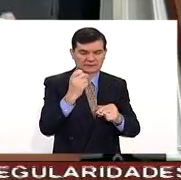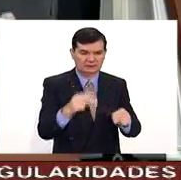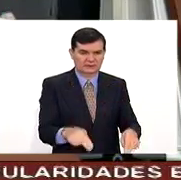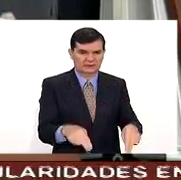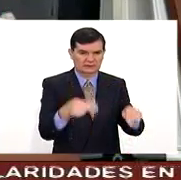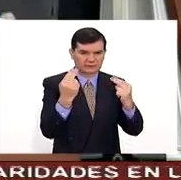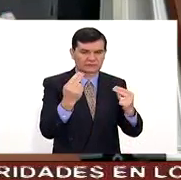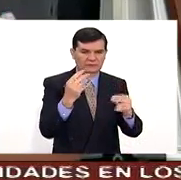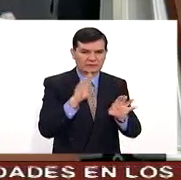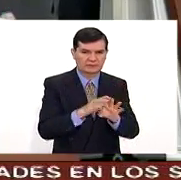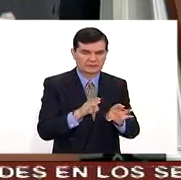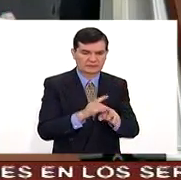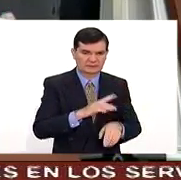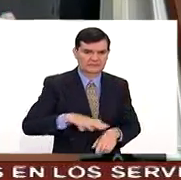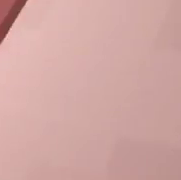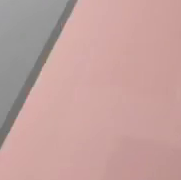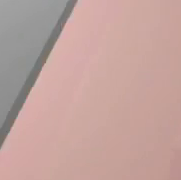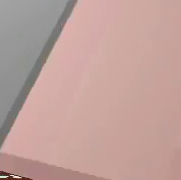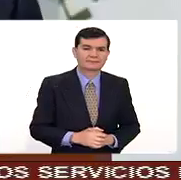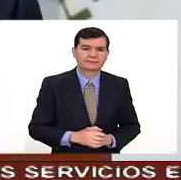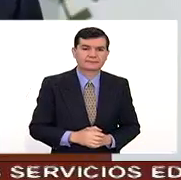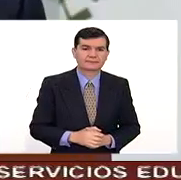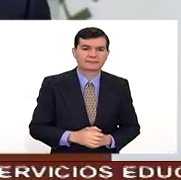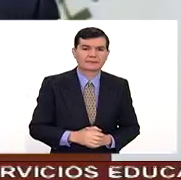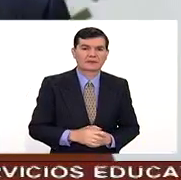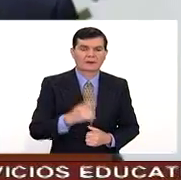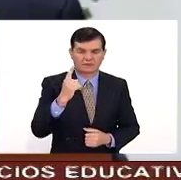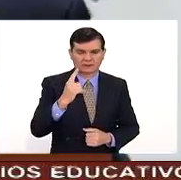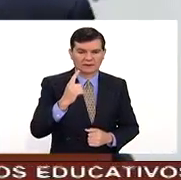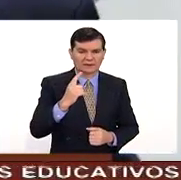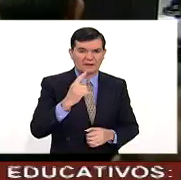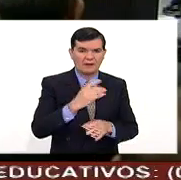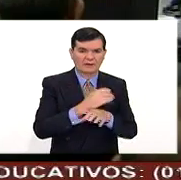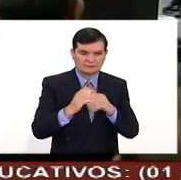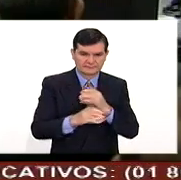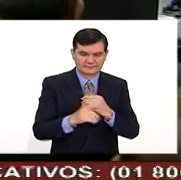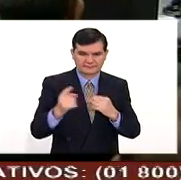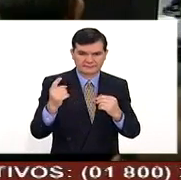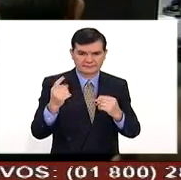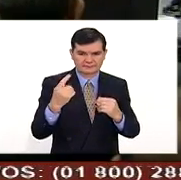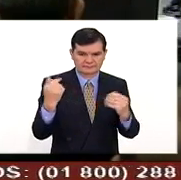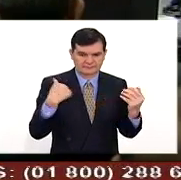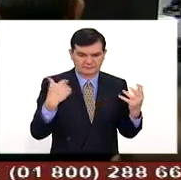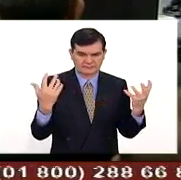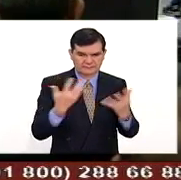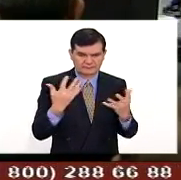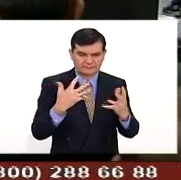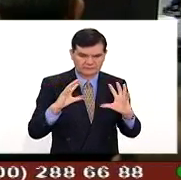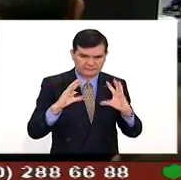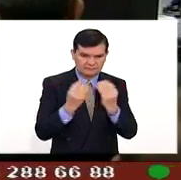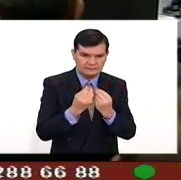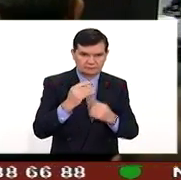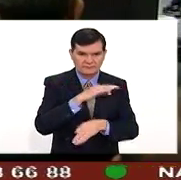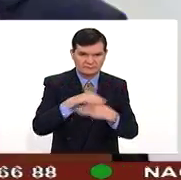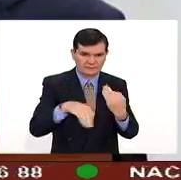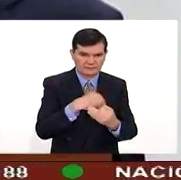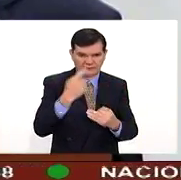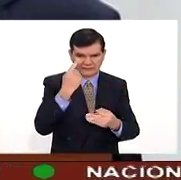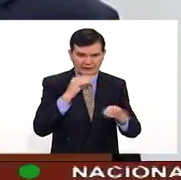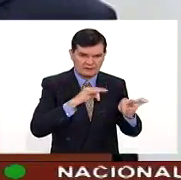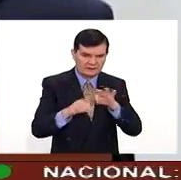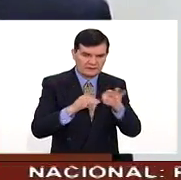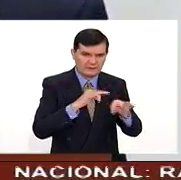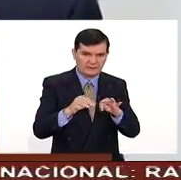asunto de Estado. Hoy conmemoramos el Día Internacional. Una causa que nos convoca y nos une a todos, a que